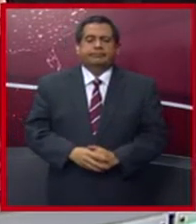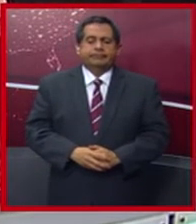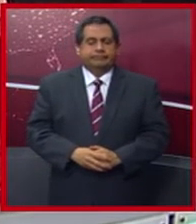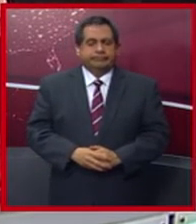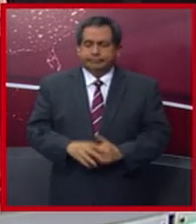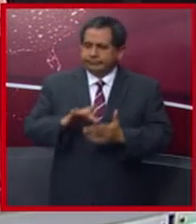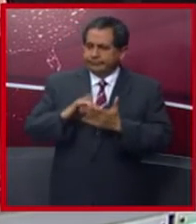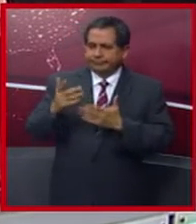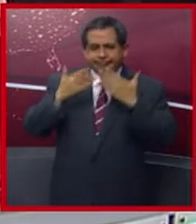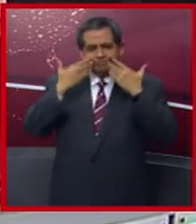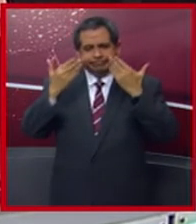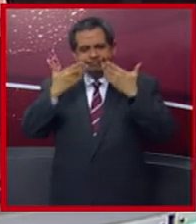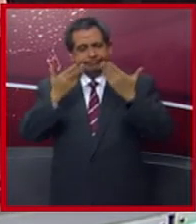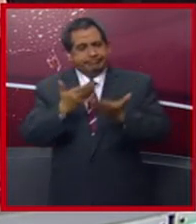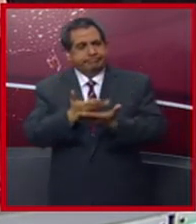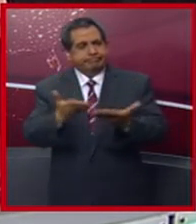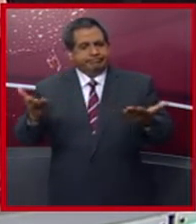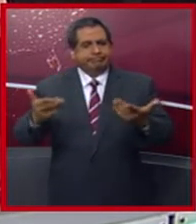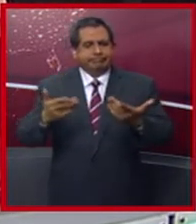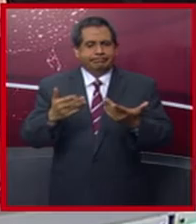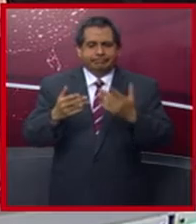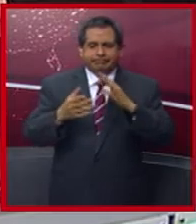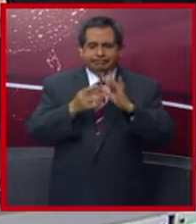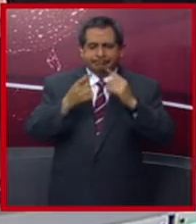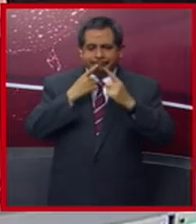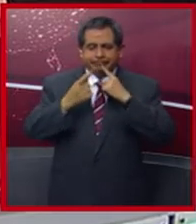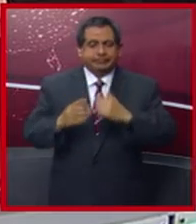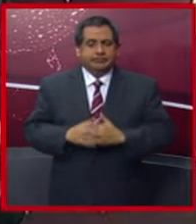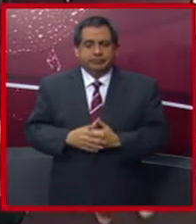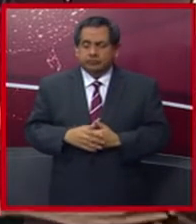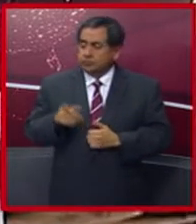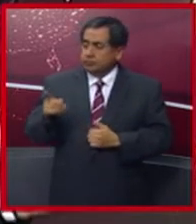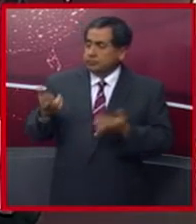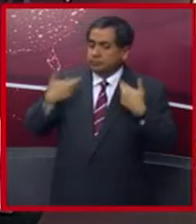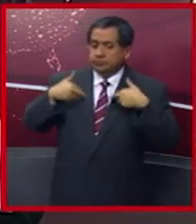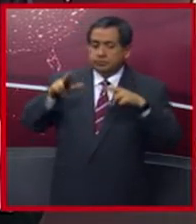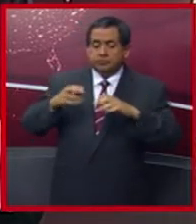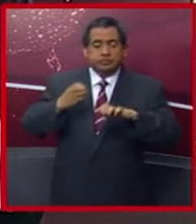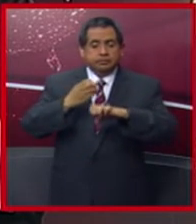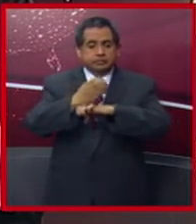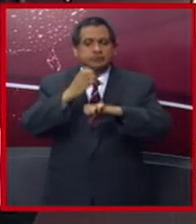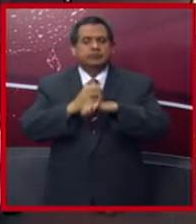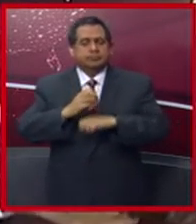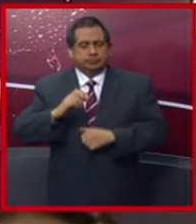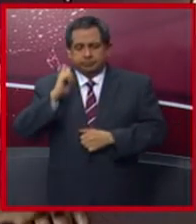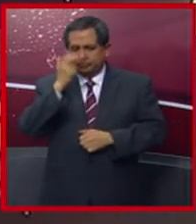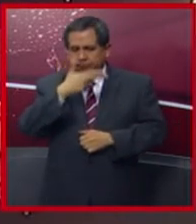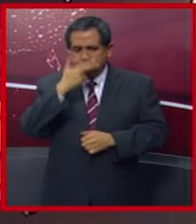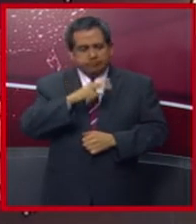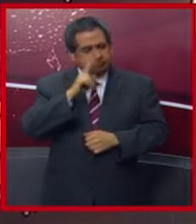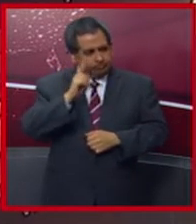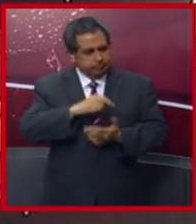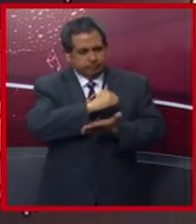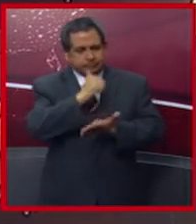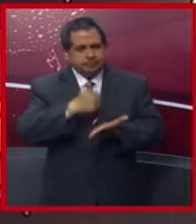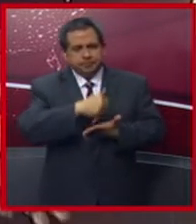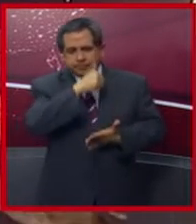estar con nuestro amable auditorio en este día tan significativo. Representante del estado de Chihuahua, hay que decirlo. Así es, de Ciudad Juárez, electa por Ciudad